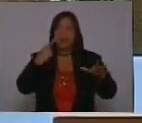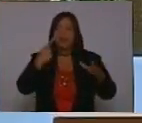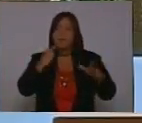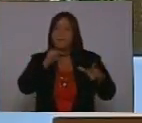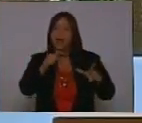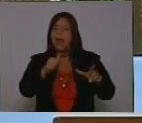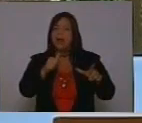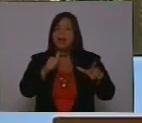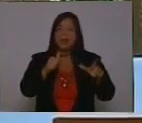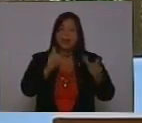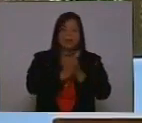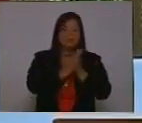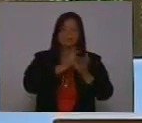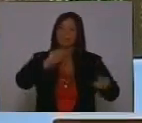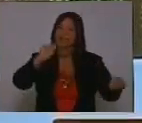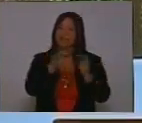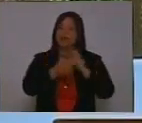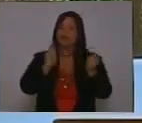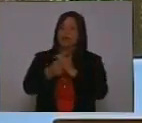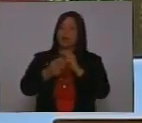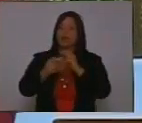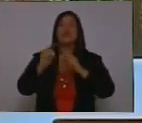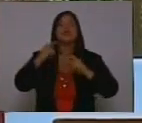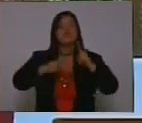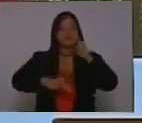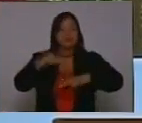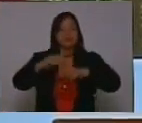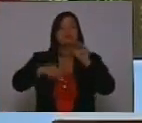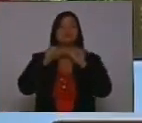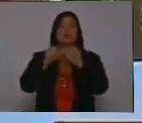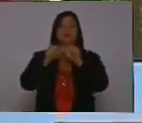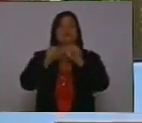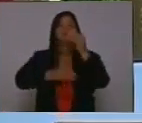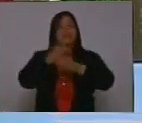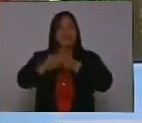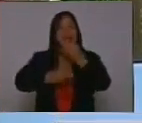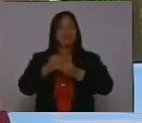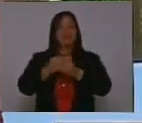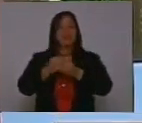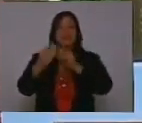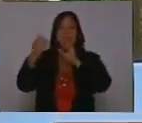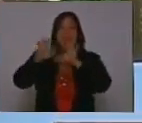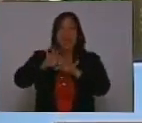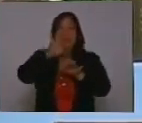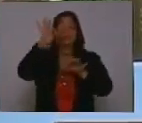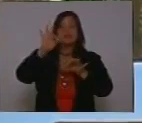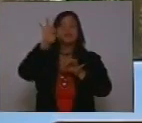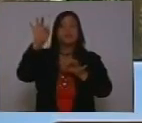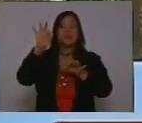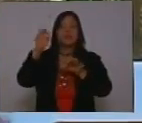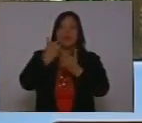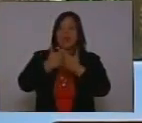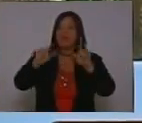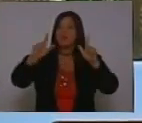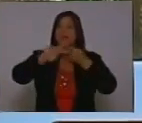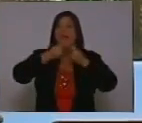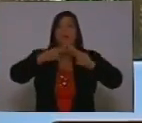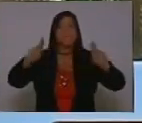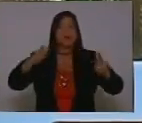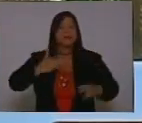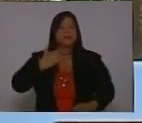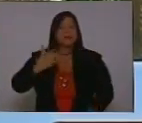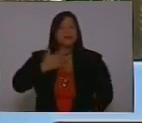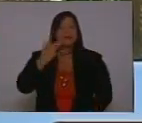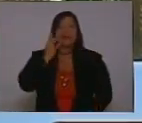mal y lo que vamos a seguir construyendo. Es ese el espíritu de libertad, de paz que siente un